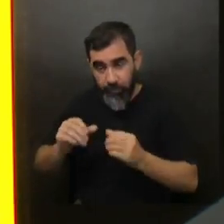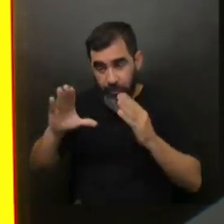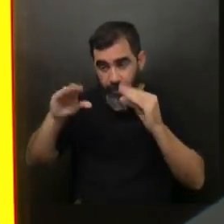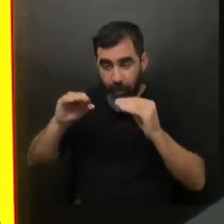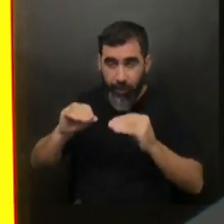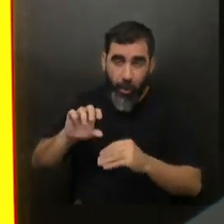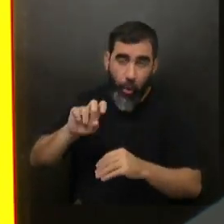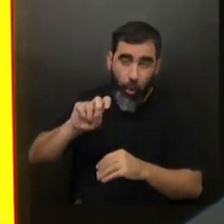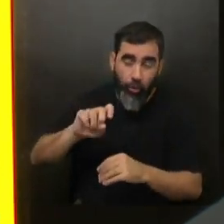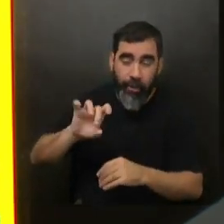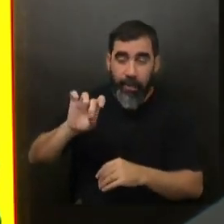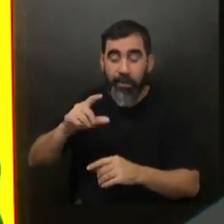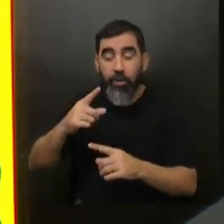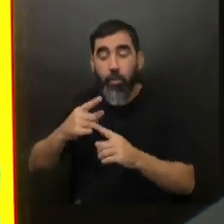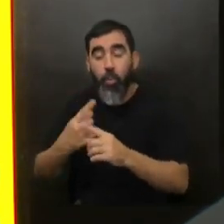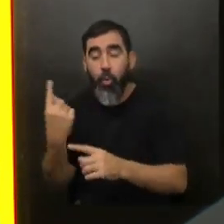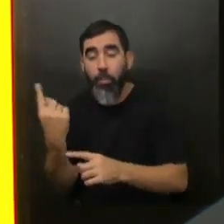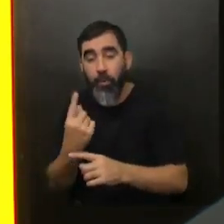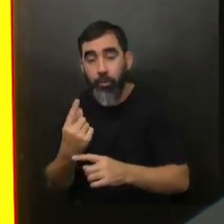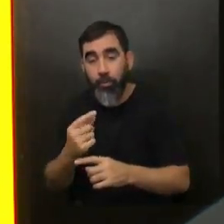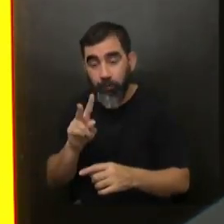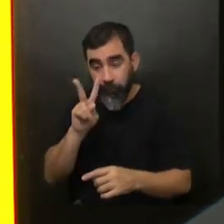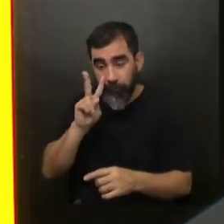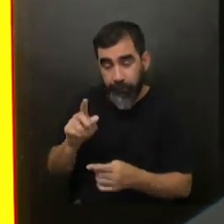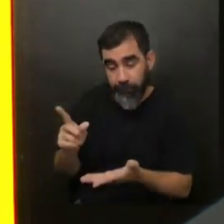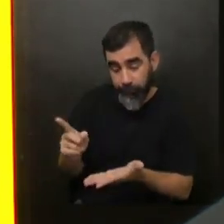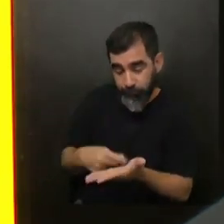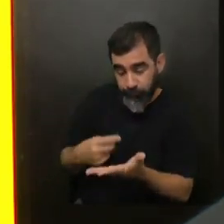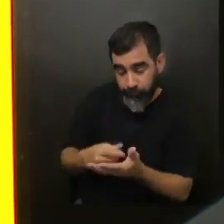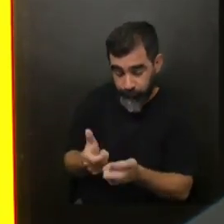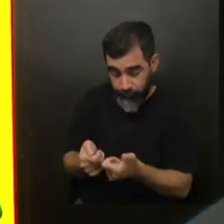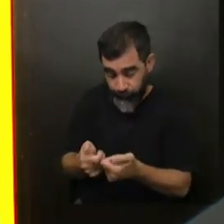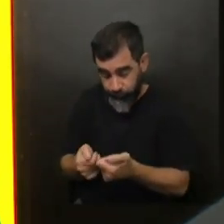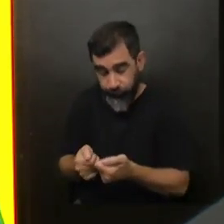entre 12 y 15 veces por minuto y que cuando estamos frente a la pantalla, entre 5 y 6 veces.